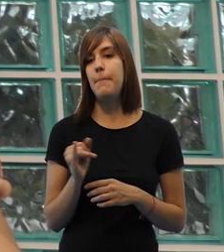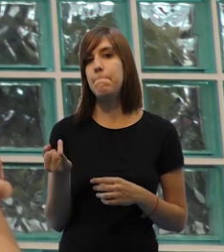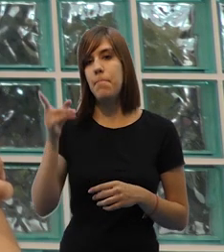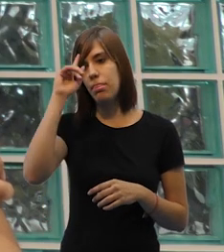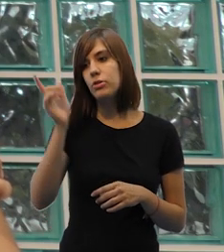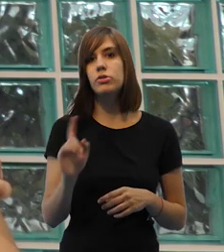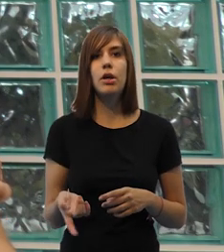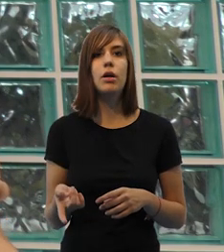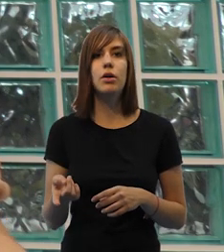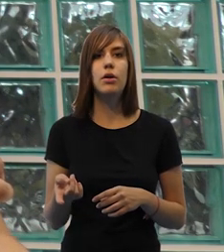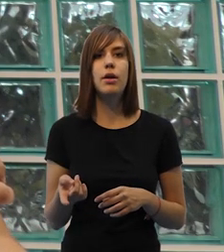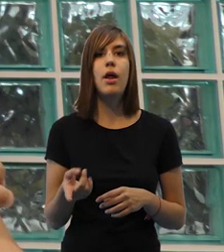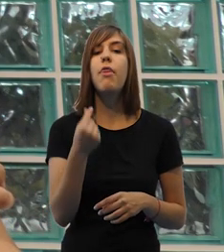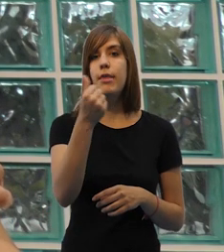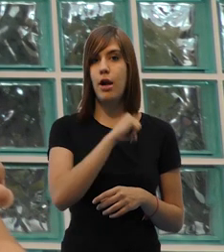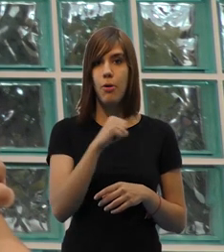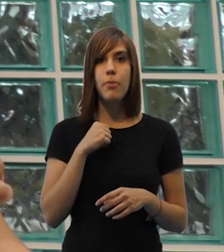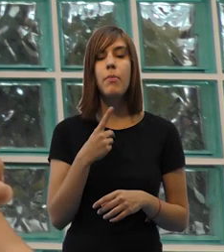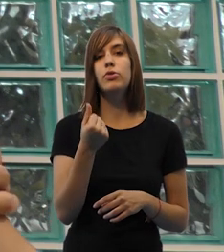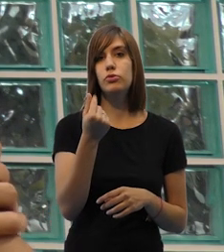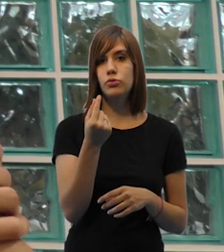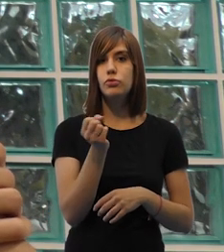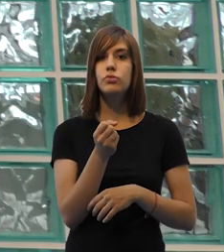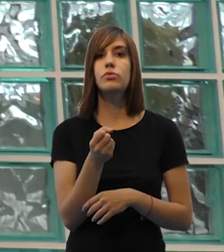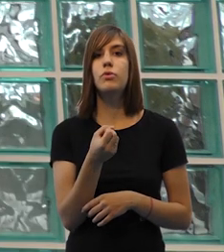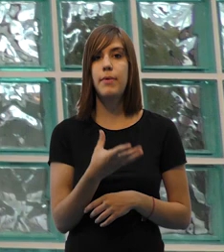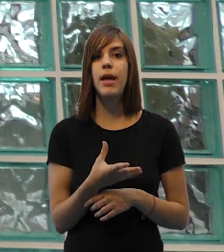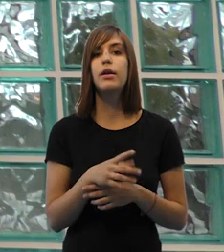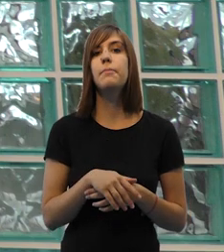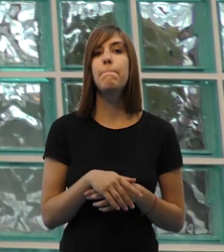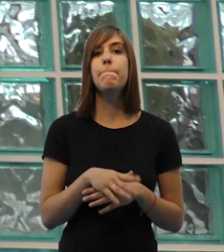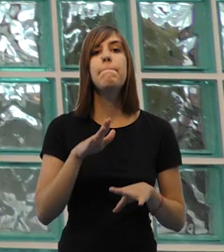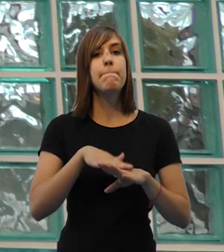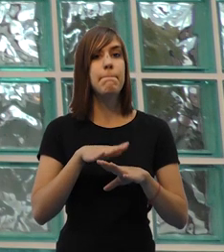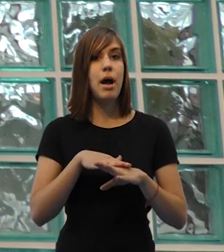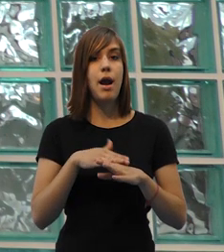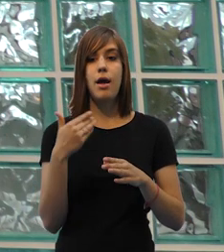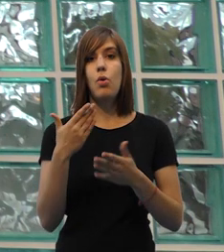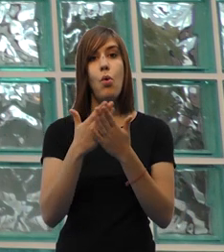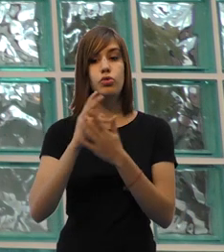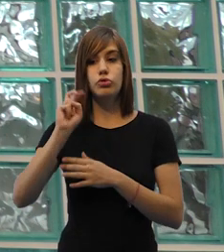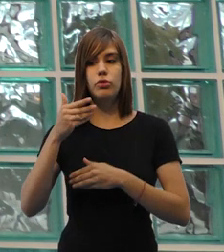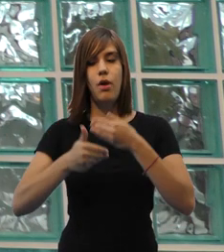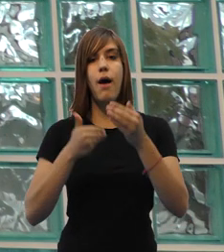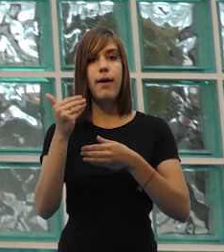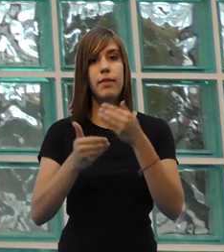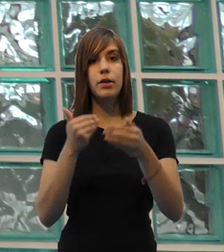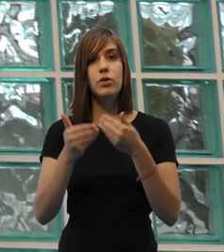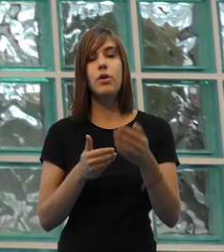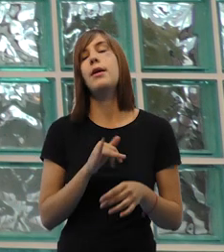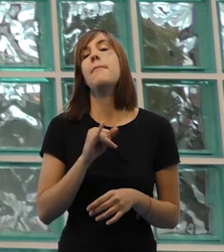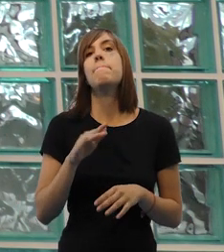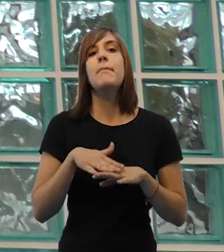y no sé, y tener mi propio dinero, un buen sueldo. Para seguir avanzando sobre otros cursos y